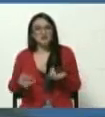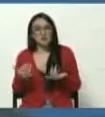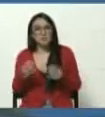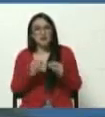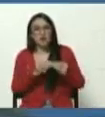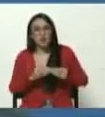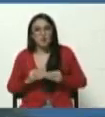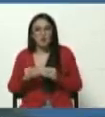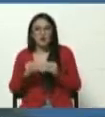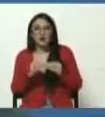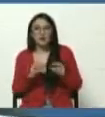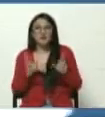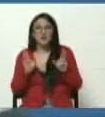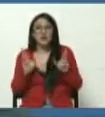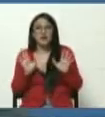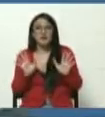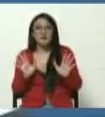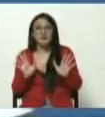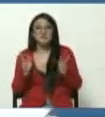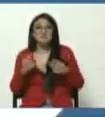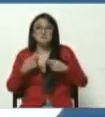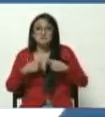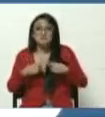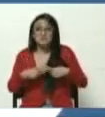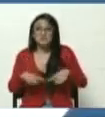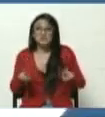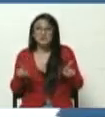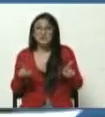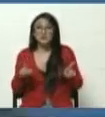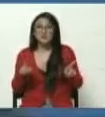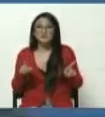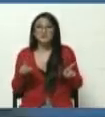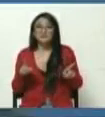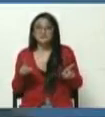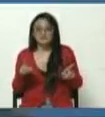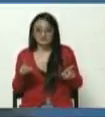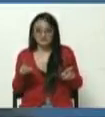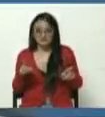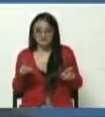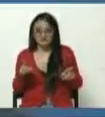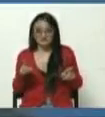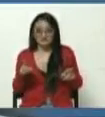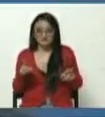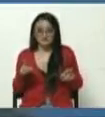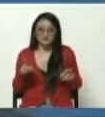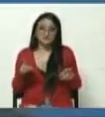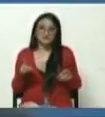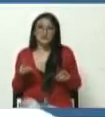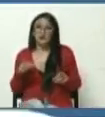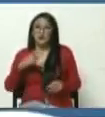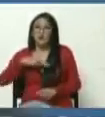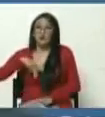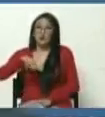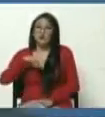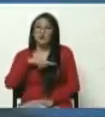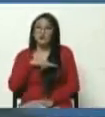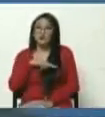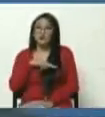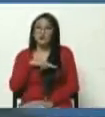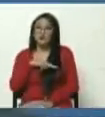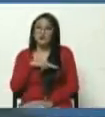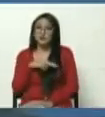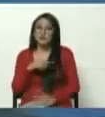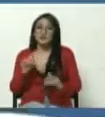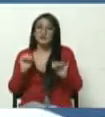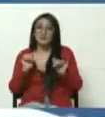restituir. Sin embargo, así también te respondo otra de las preguntas, Nosotros vamos a